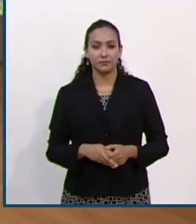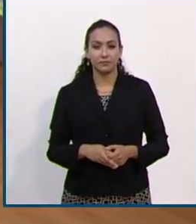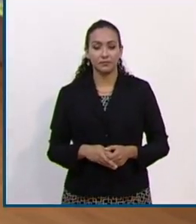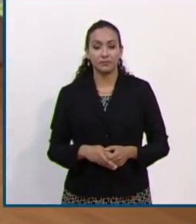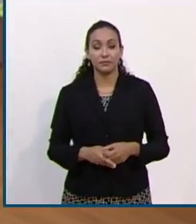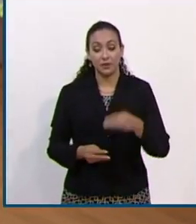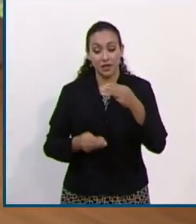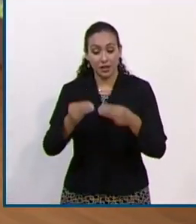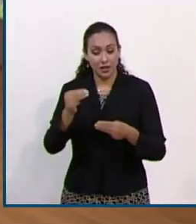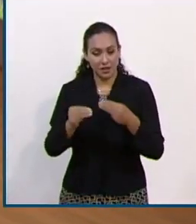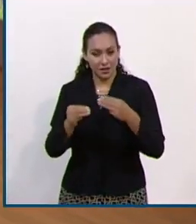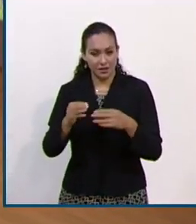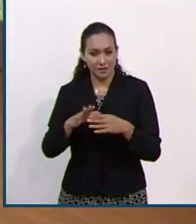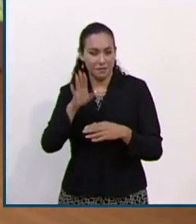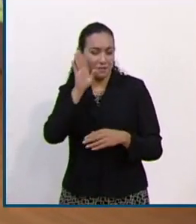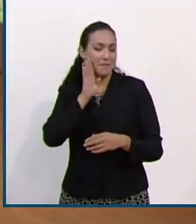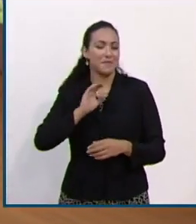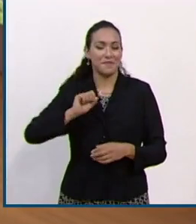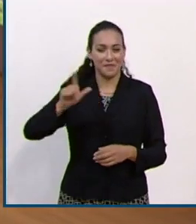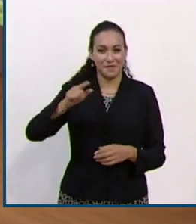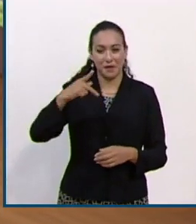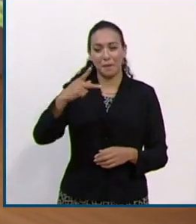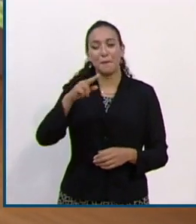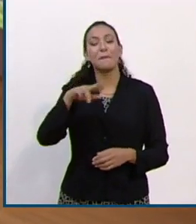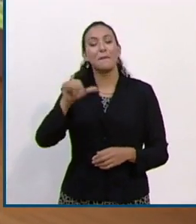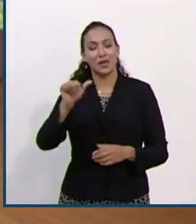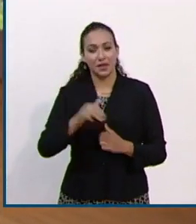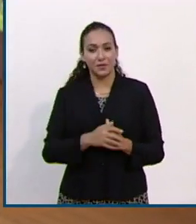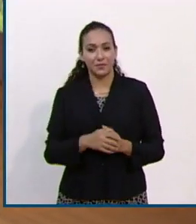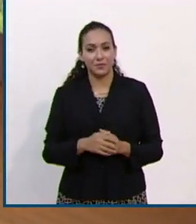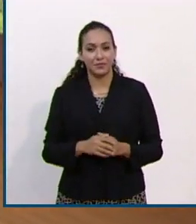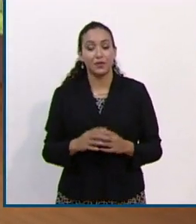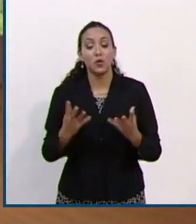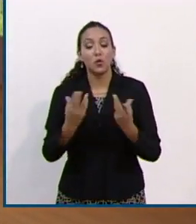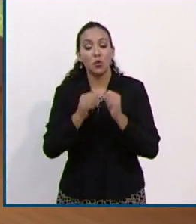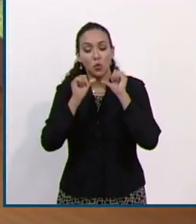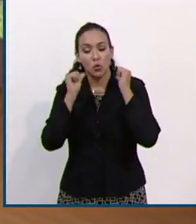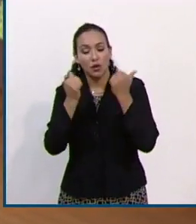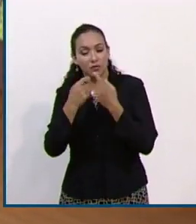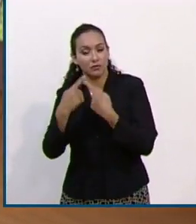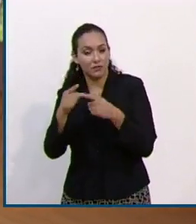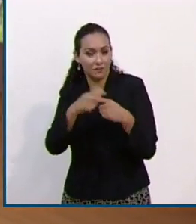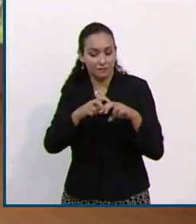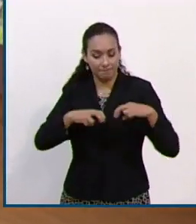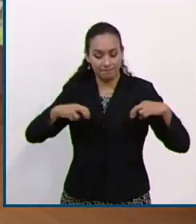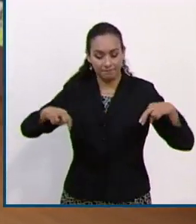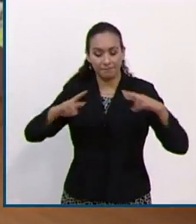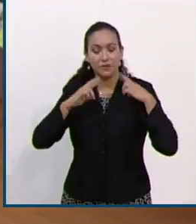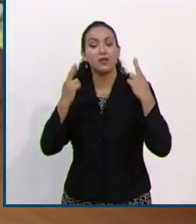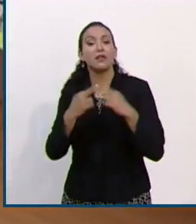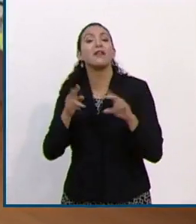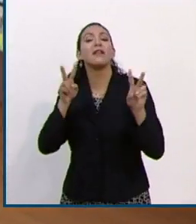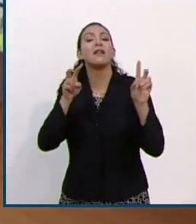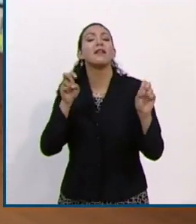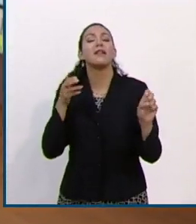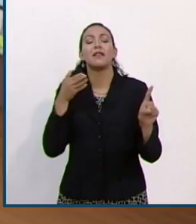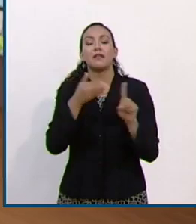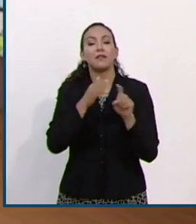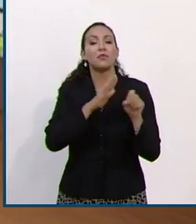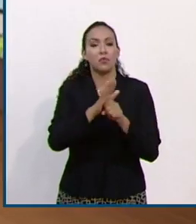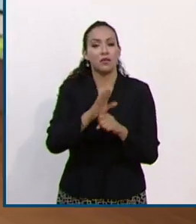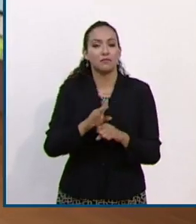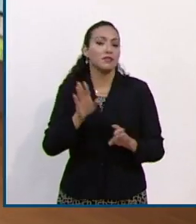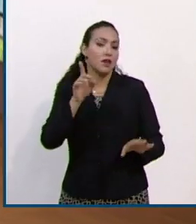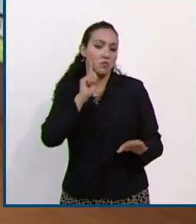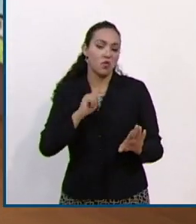La ministra presidenta, Norma Lucía Piña Hernández, se reunió con organizaciones de la sociedad civil para abordar el tema de la violencia contra las